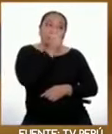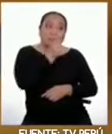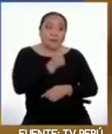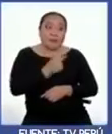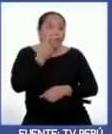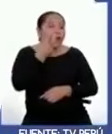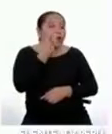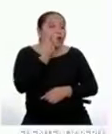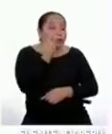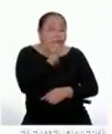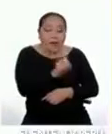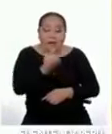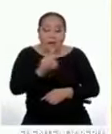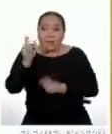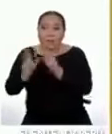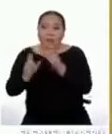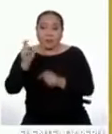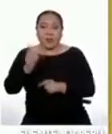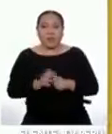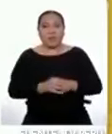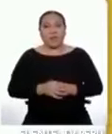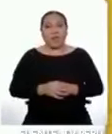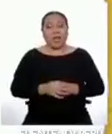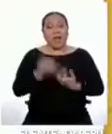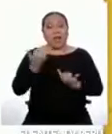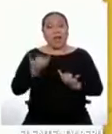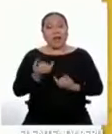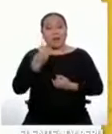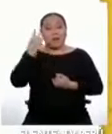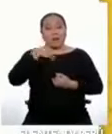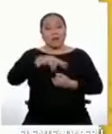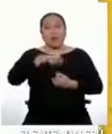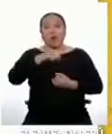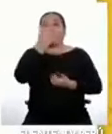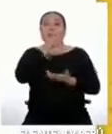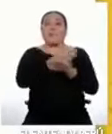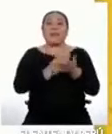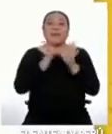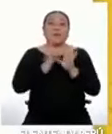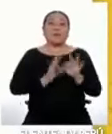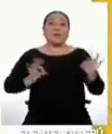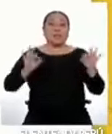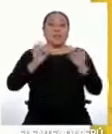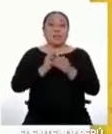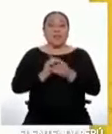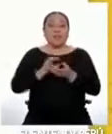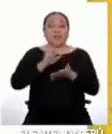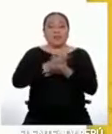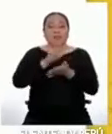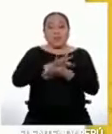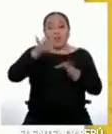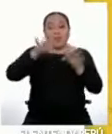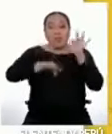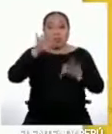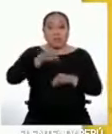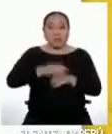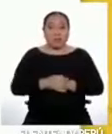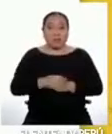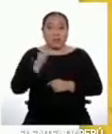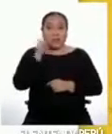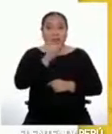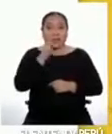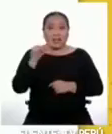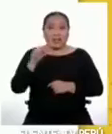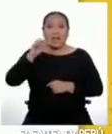completo a tus personajes. Ahora veamos otra parte importante en un guión teatral o libreto. Estas